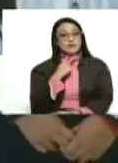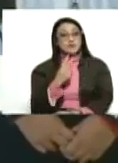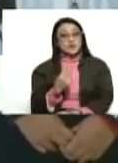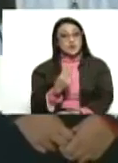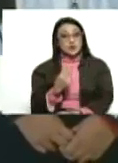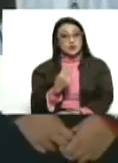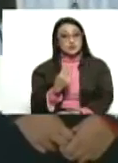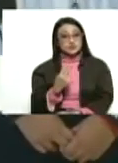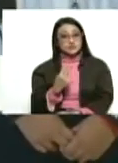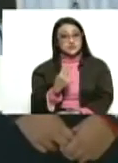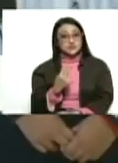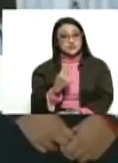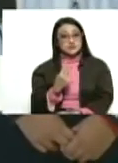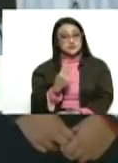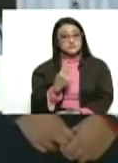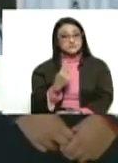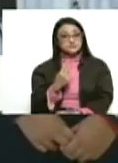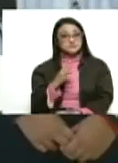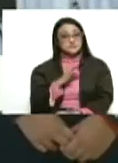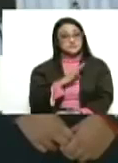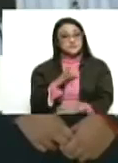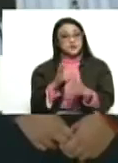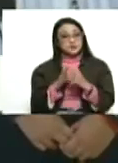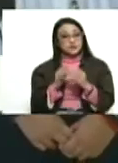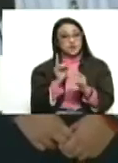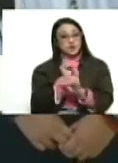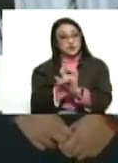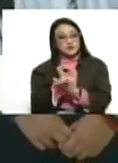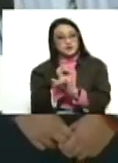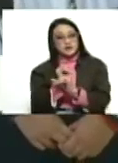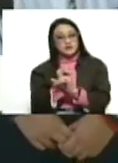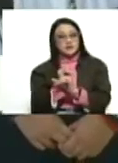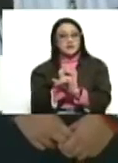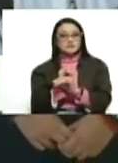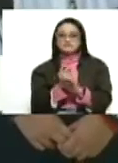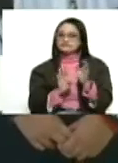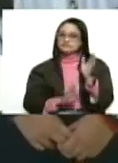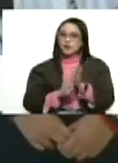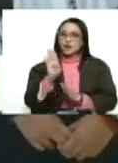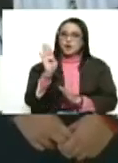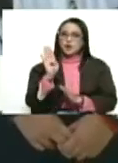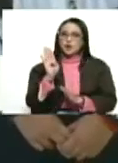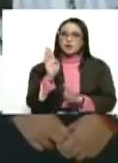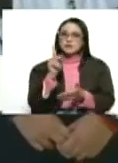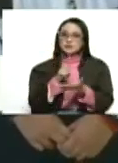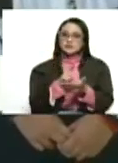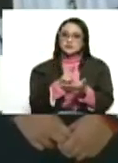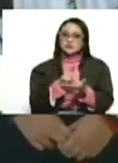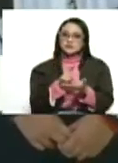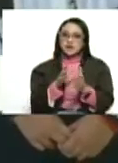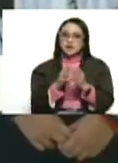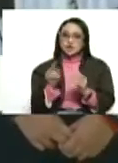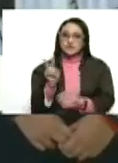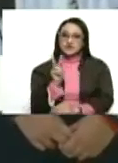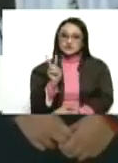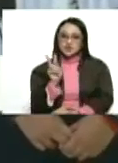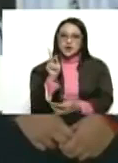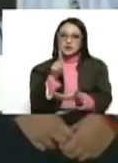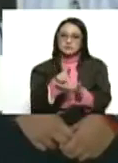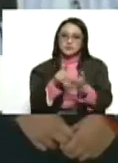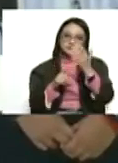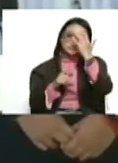las voces de las redes han sido superadas por la presencia física de los venezolanos que